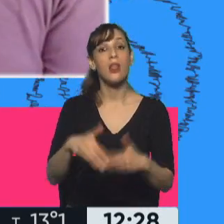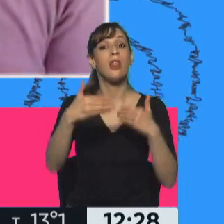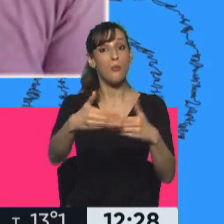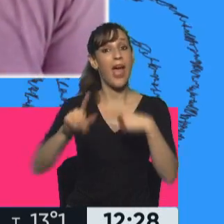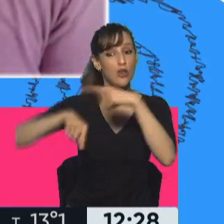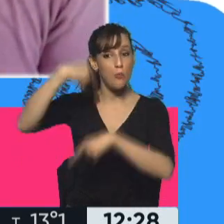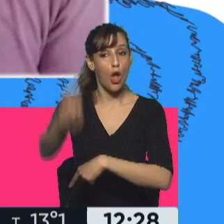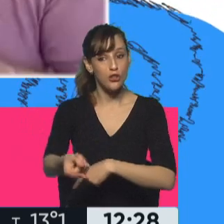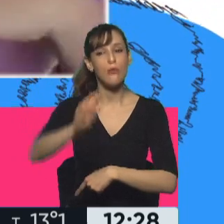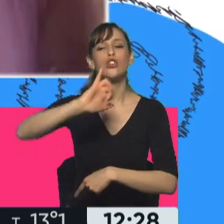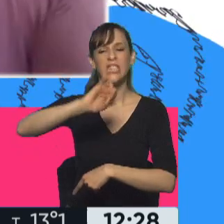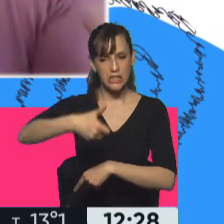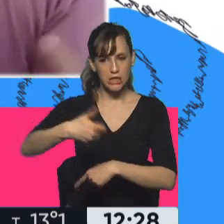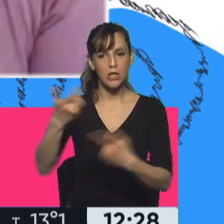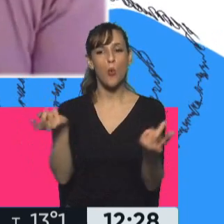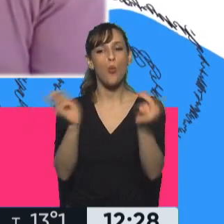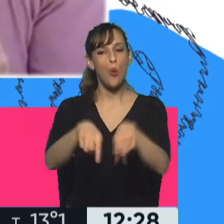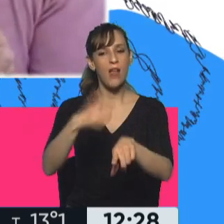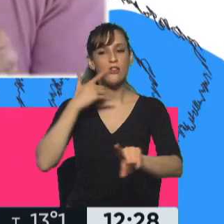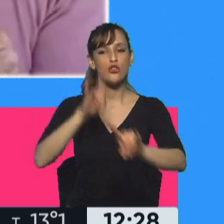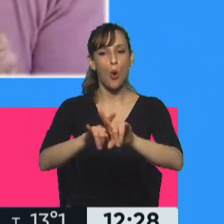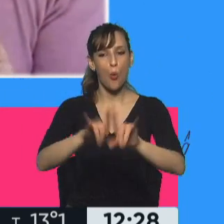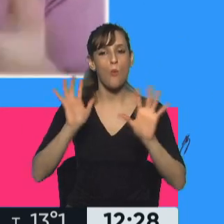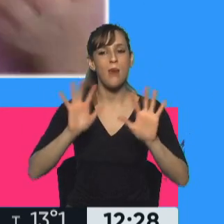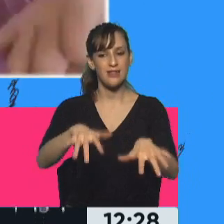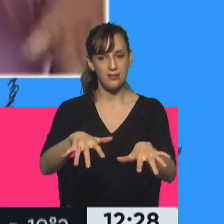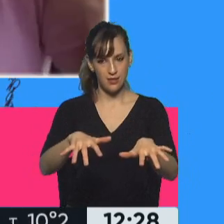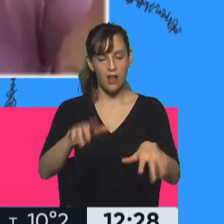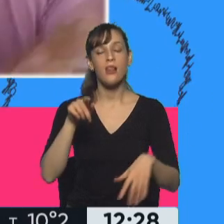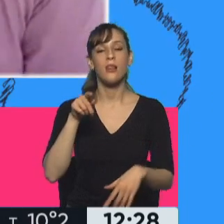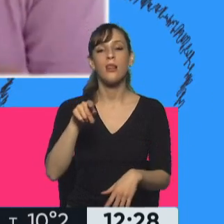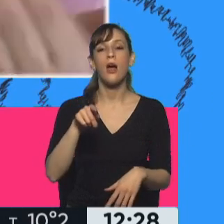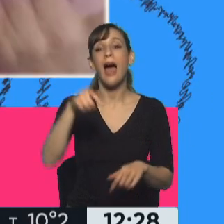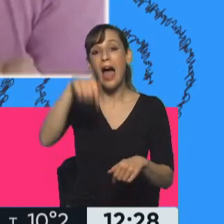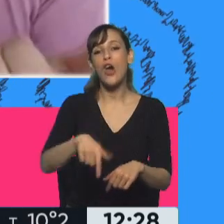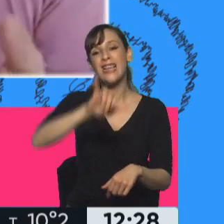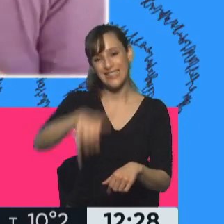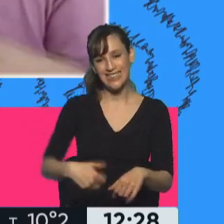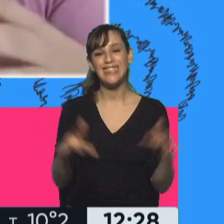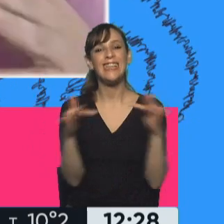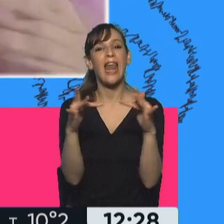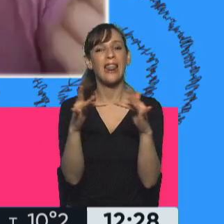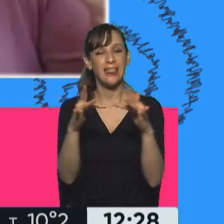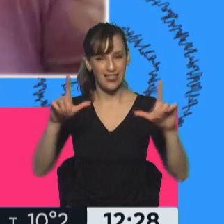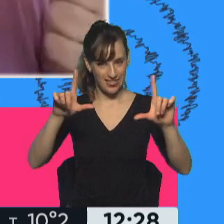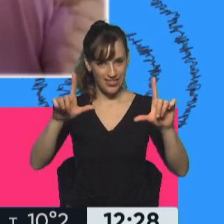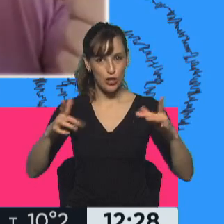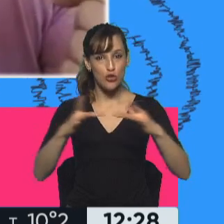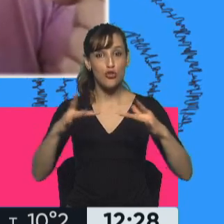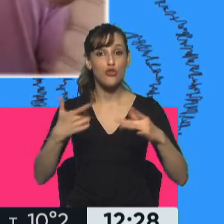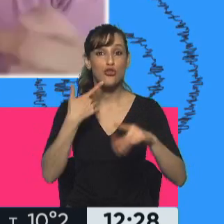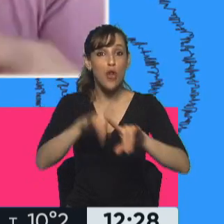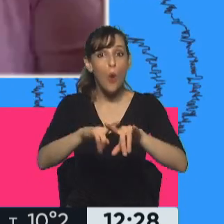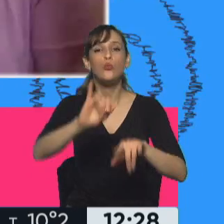viene, cuando todo el mundo esté vacunado, cuando muy todo bien. Esto esté bien, y acompañarlos ahora sí con el streaming. Eso. Sí, grabé mi show